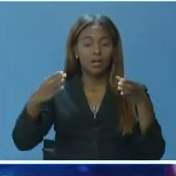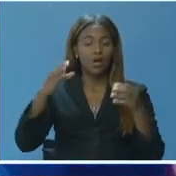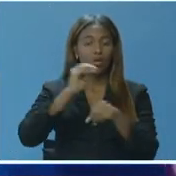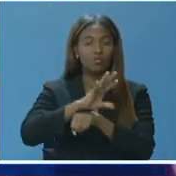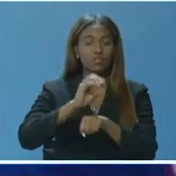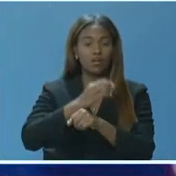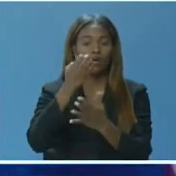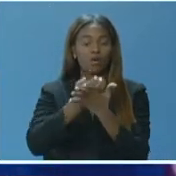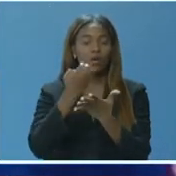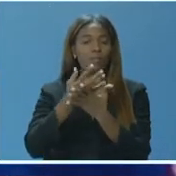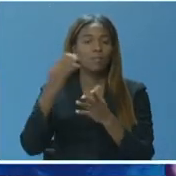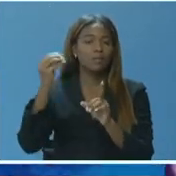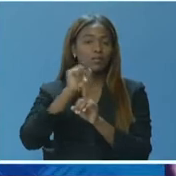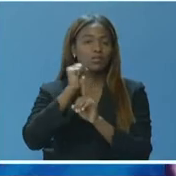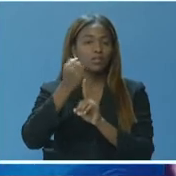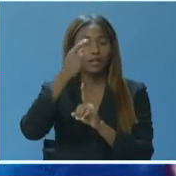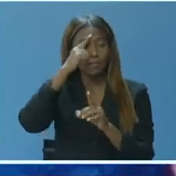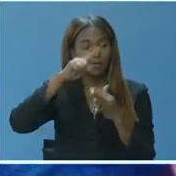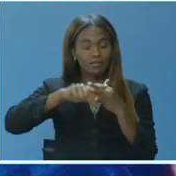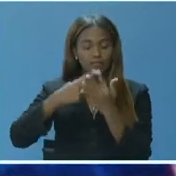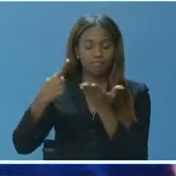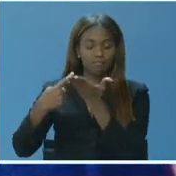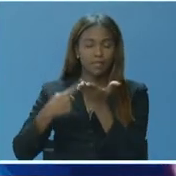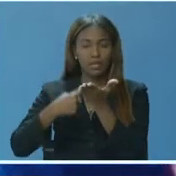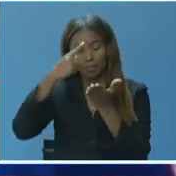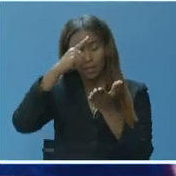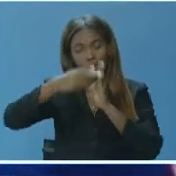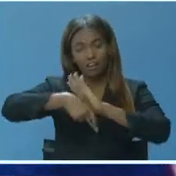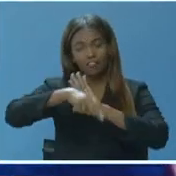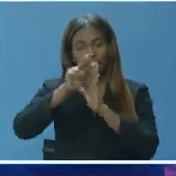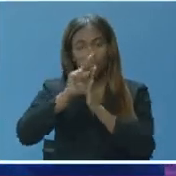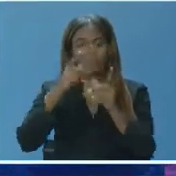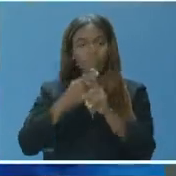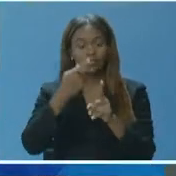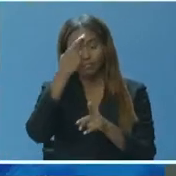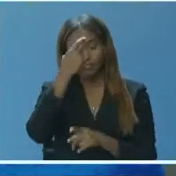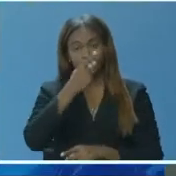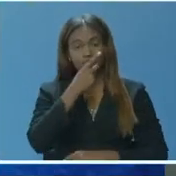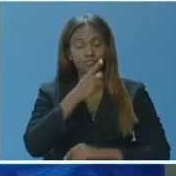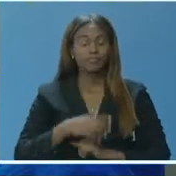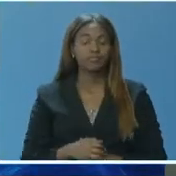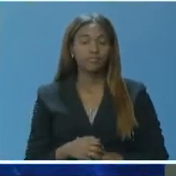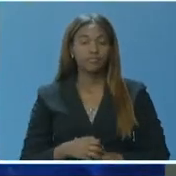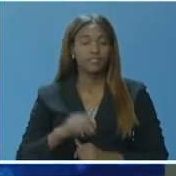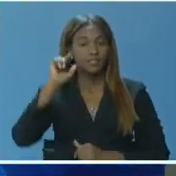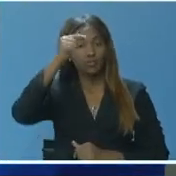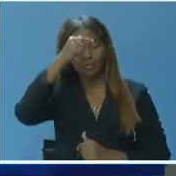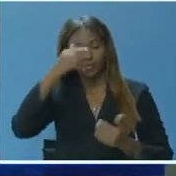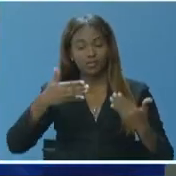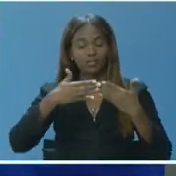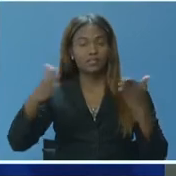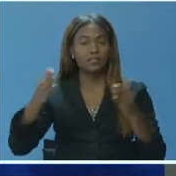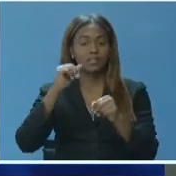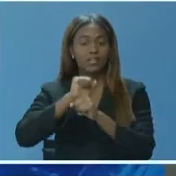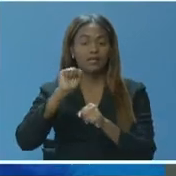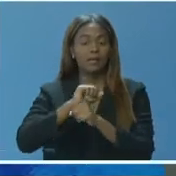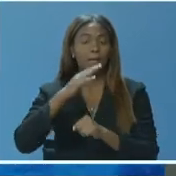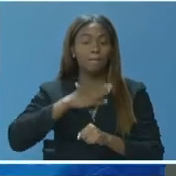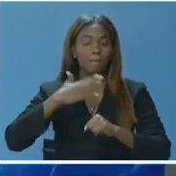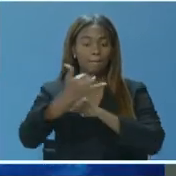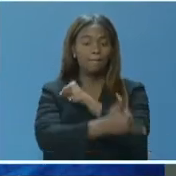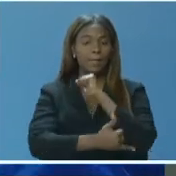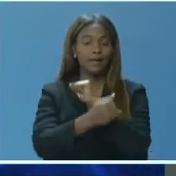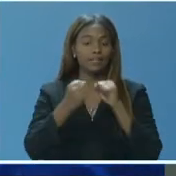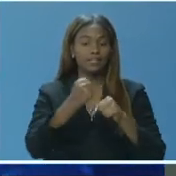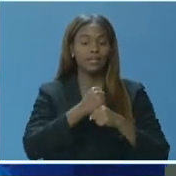y Social para iniciar debates sobre reformas del país. Gobierno lanza estrategia Mi País Seguro en